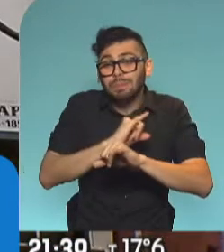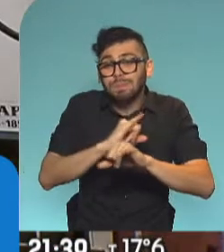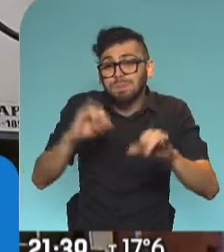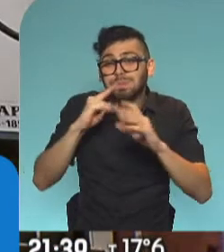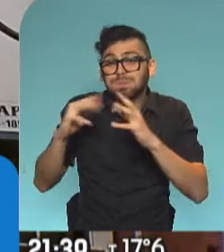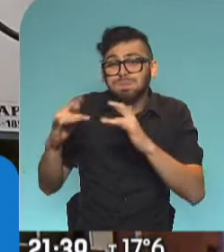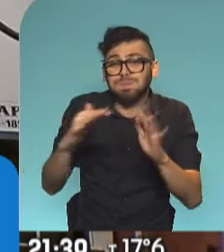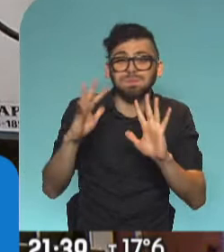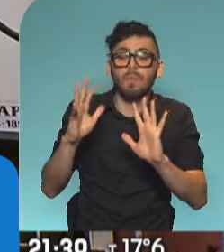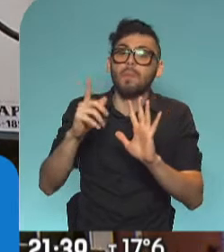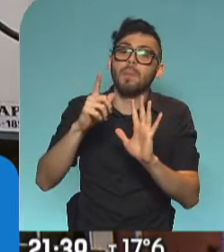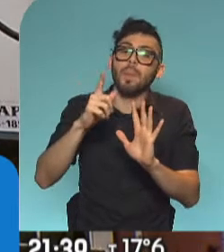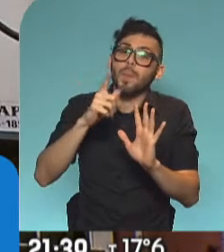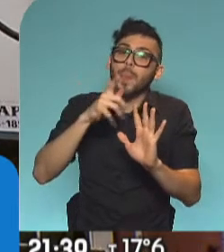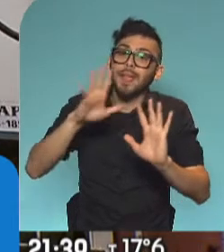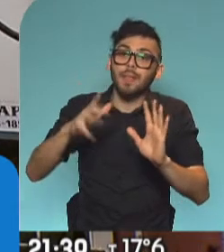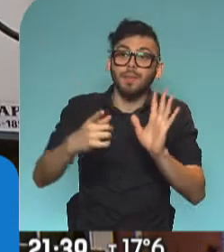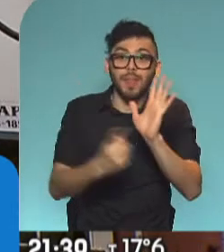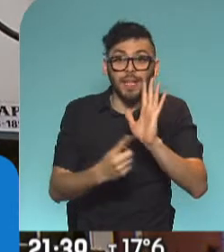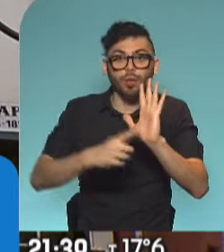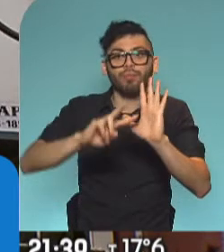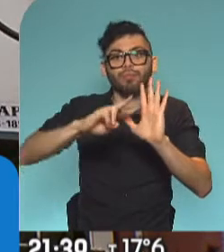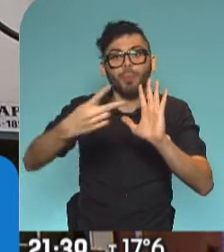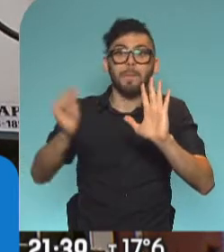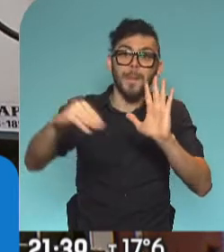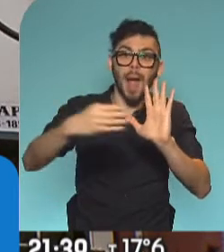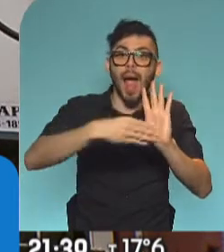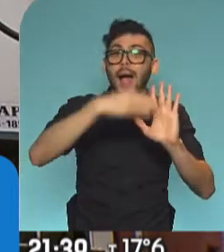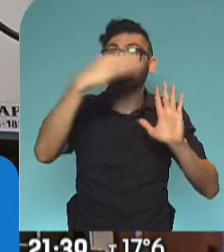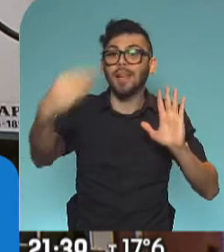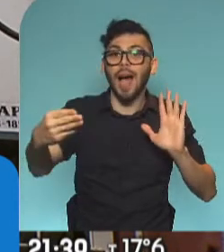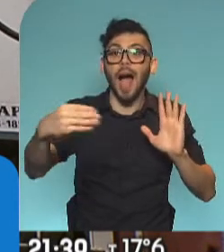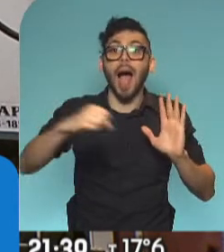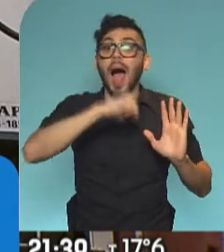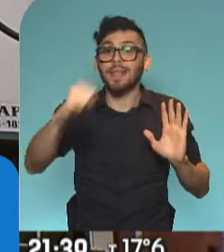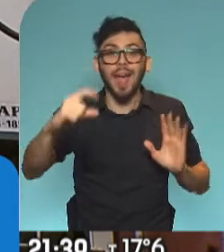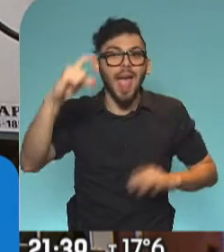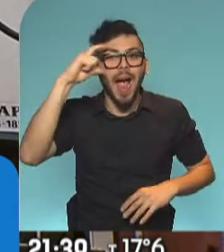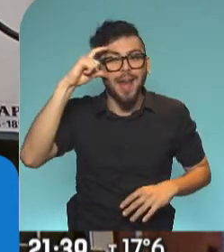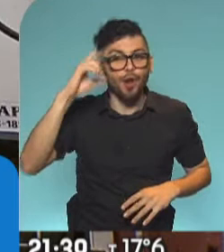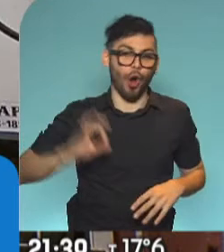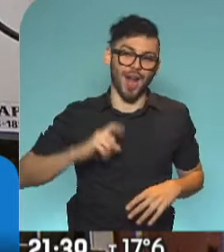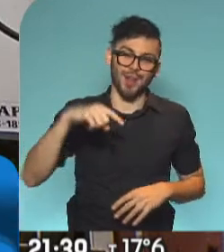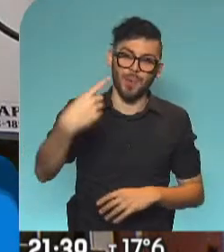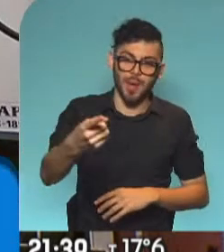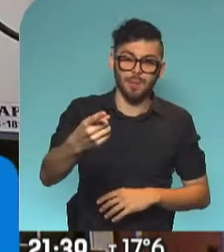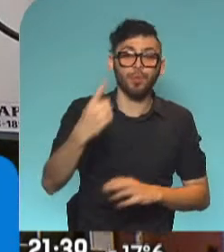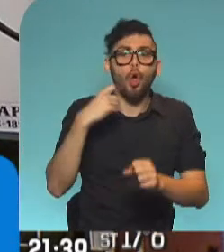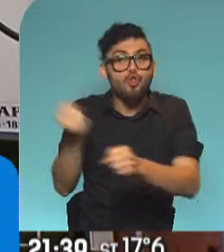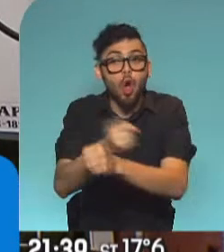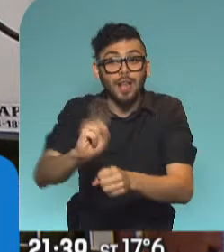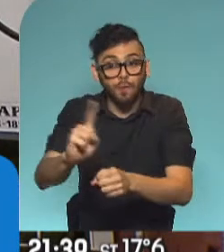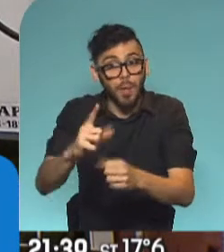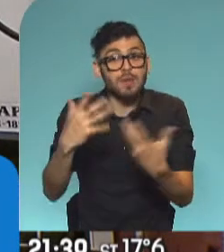decreto de necesidad de urgencia hasta fines de enero del año que viene pero como todavía no está confirmado por supuesto que hay mucha ansiedad por